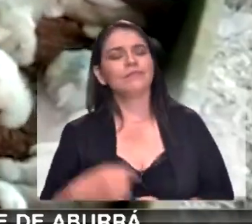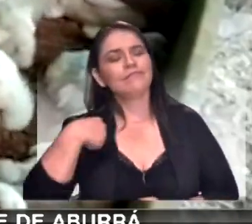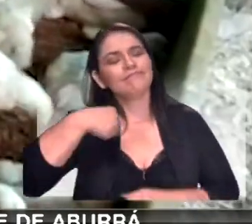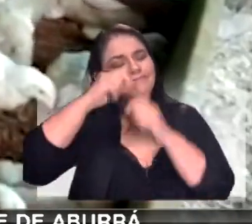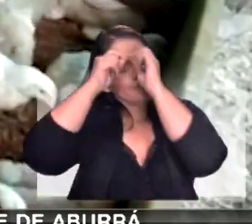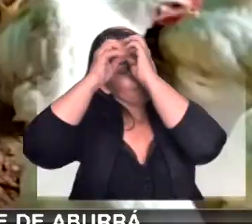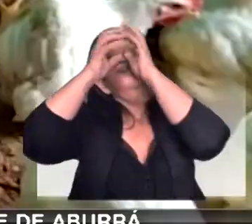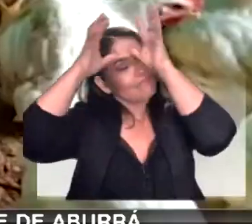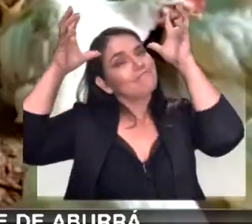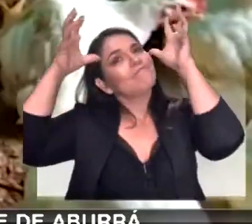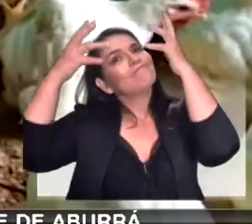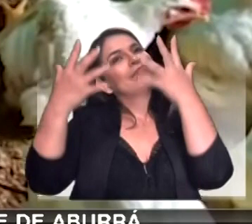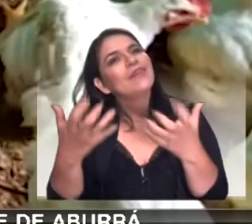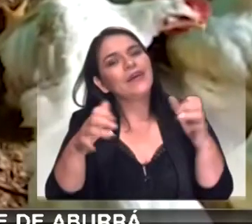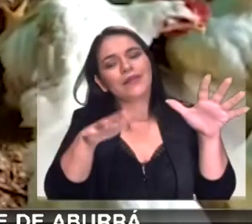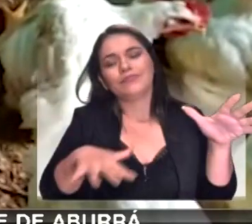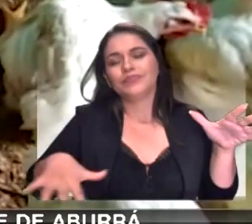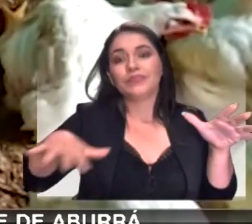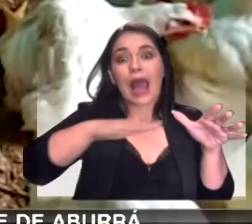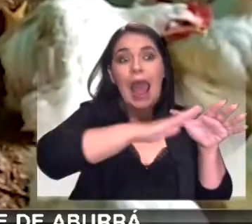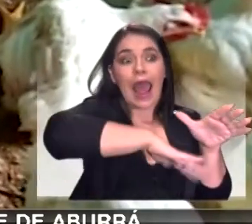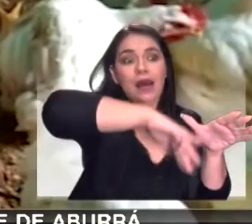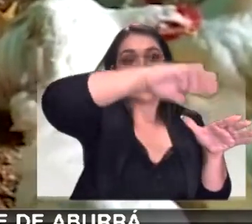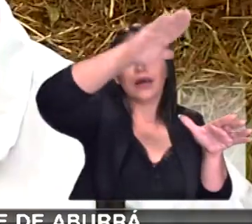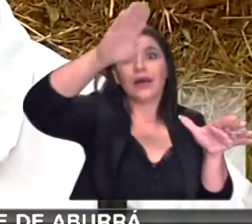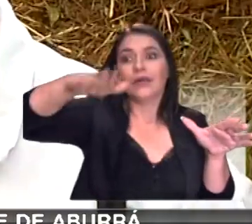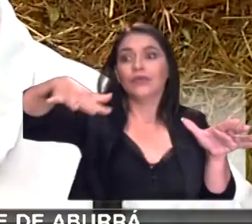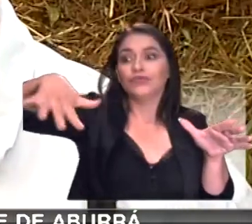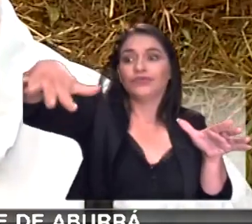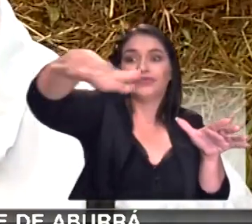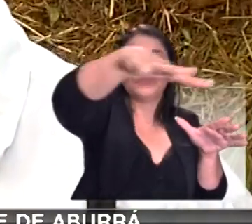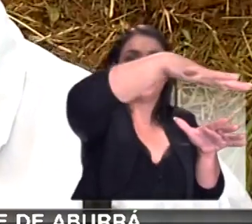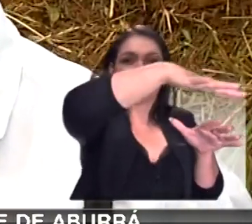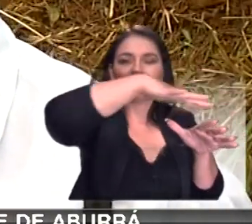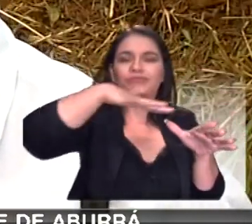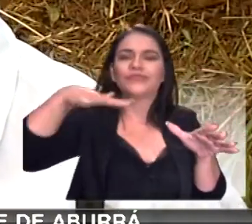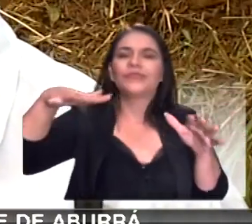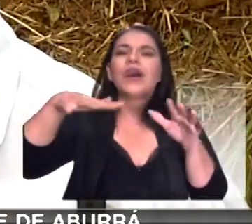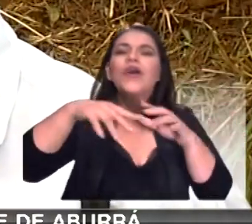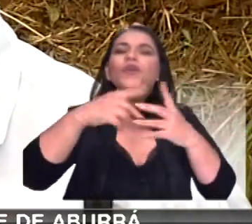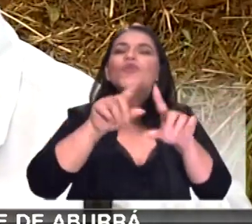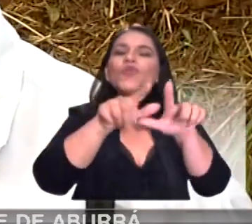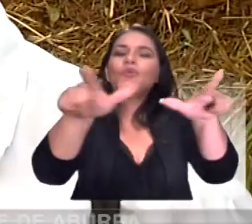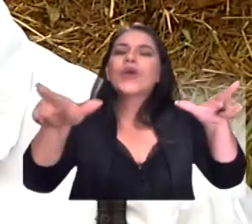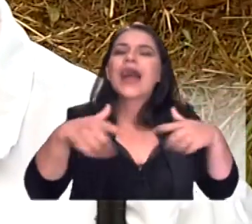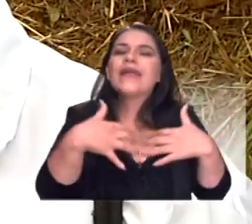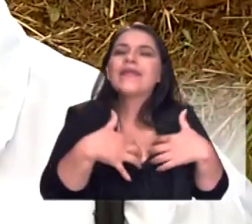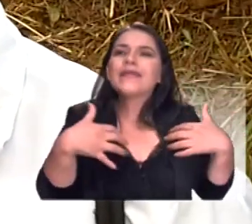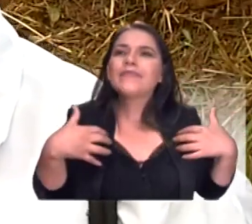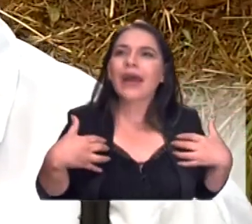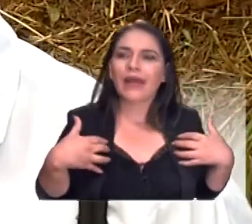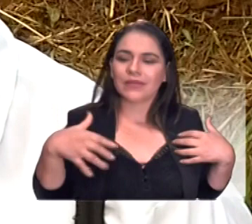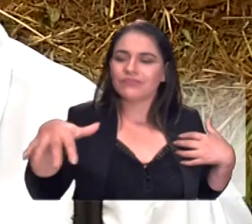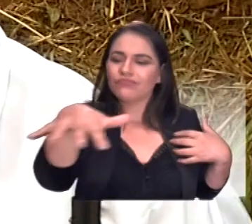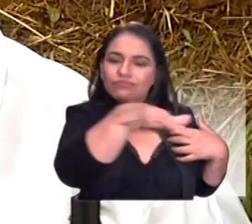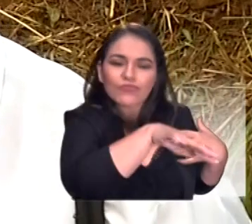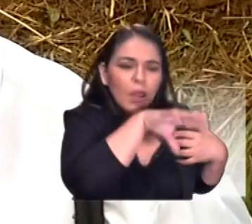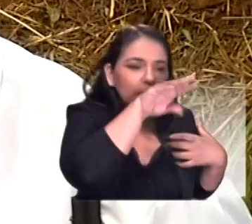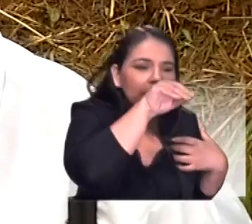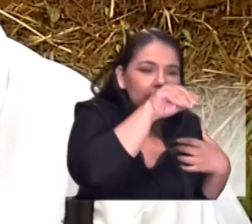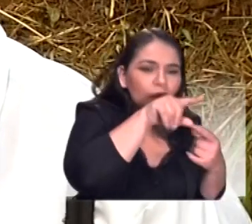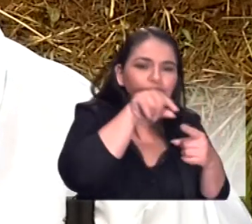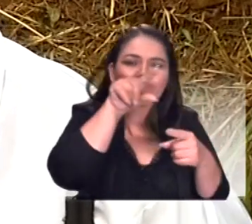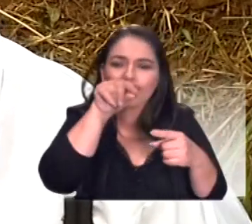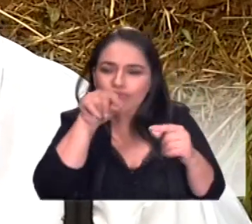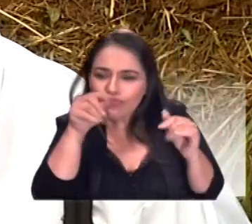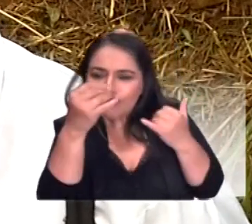un proyecto productivo en la cima del cerro la granja fantasía y es con la idea de que en algún momento podamos mitigar mucha